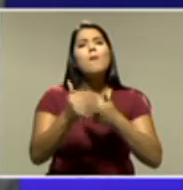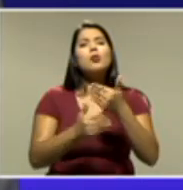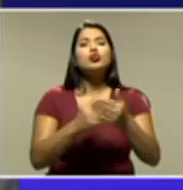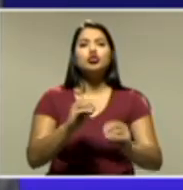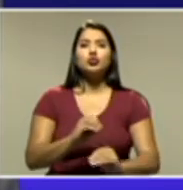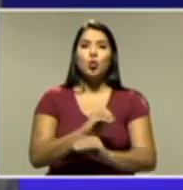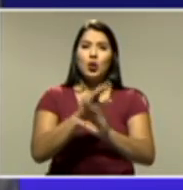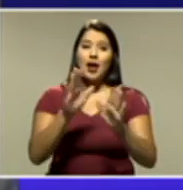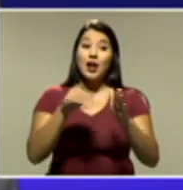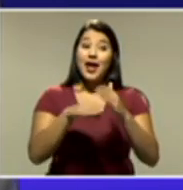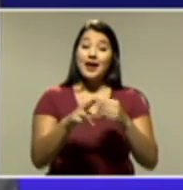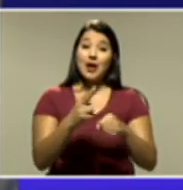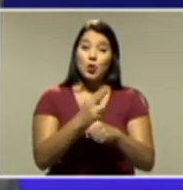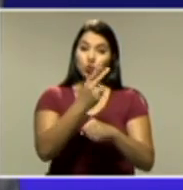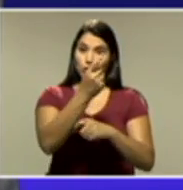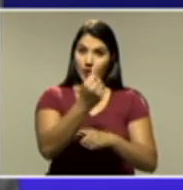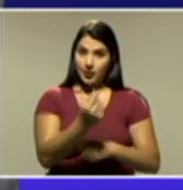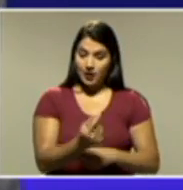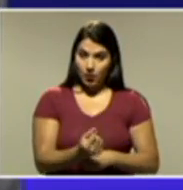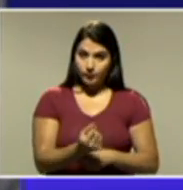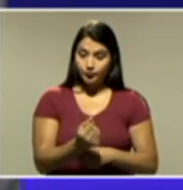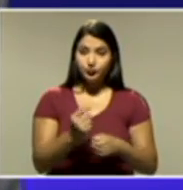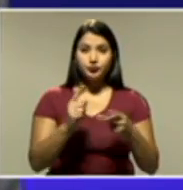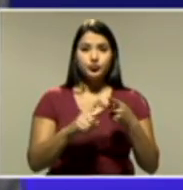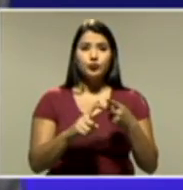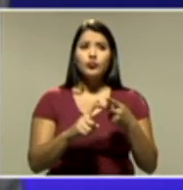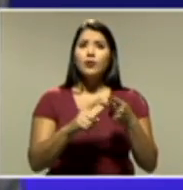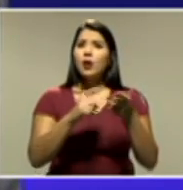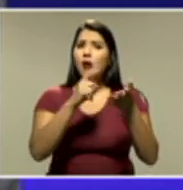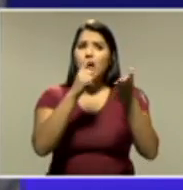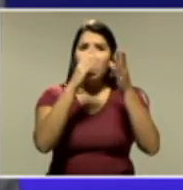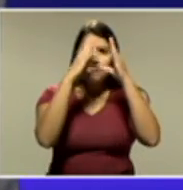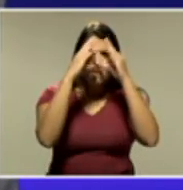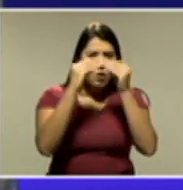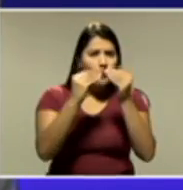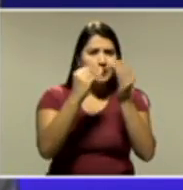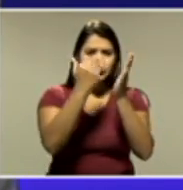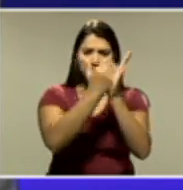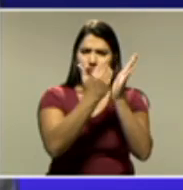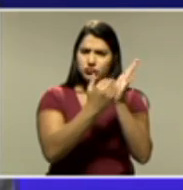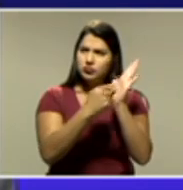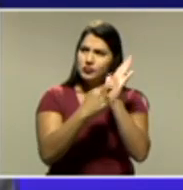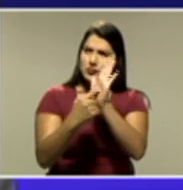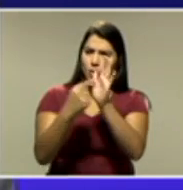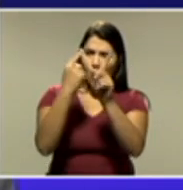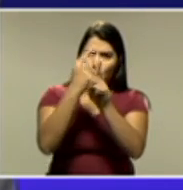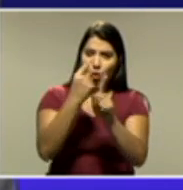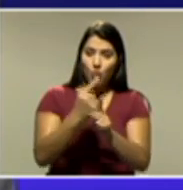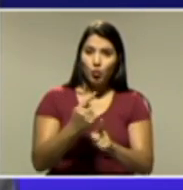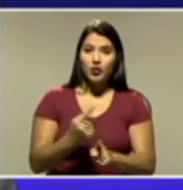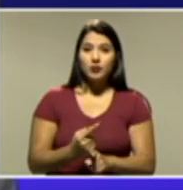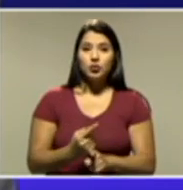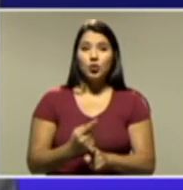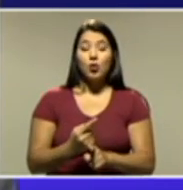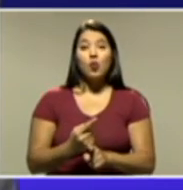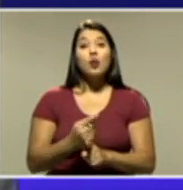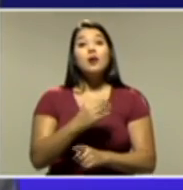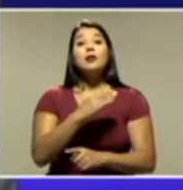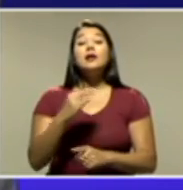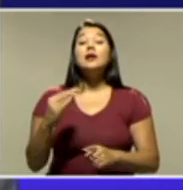gestión financiera de los partidos, el reporte adecuado y oportuno de las contribuciones que estén recibiendo y